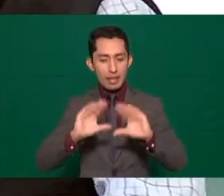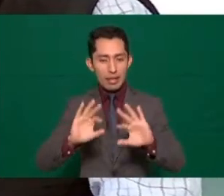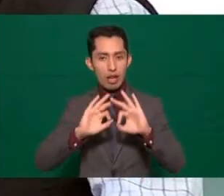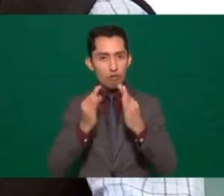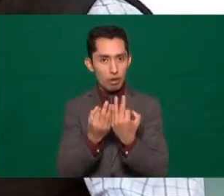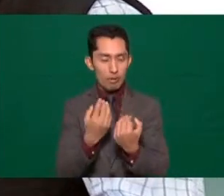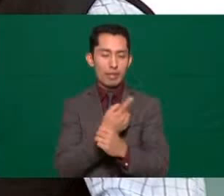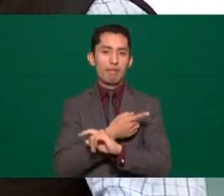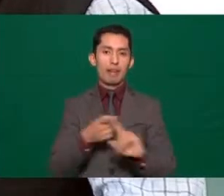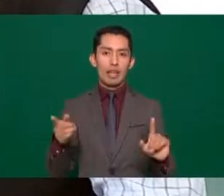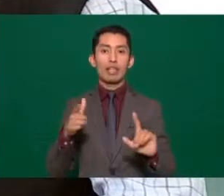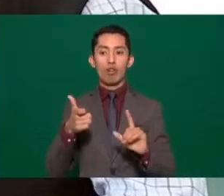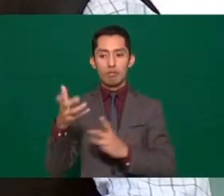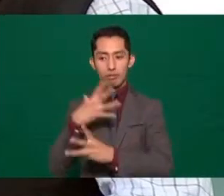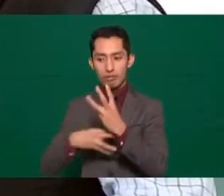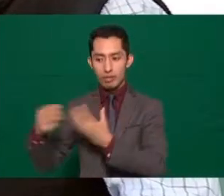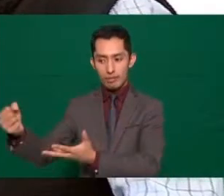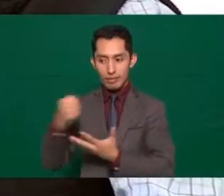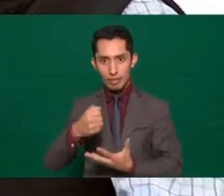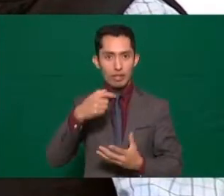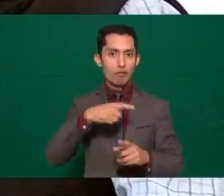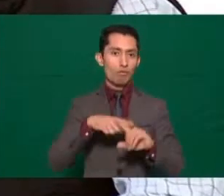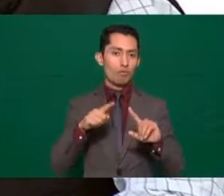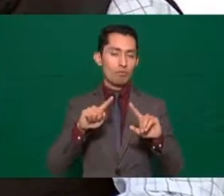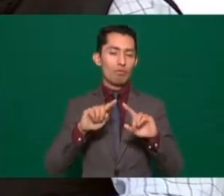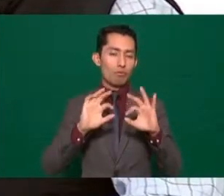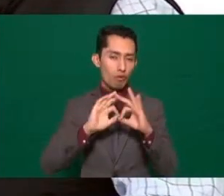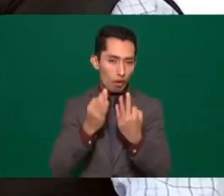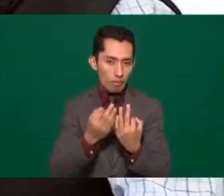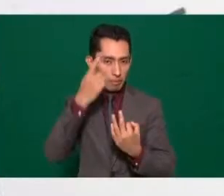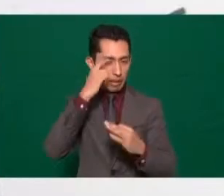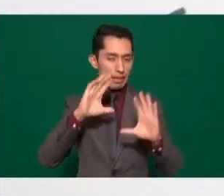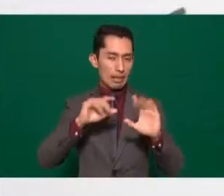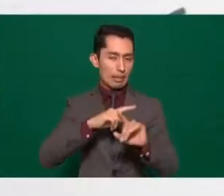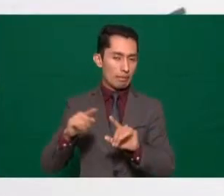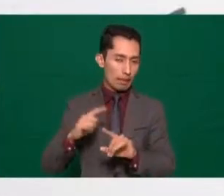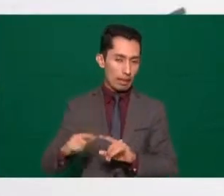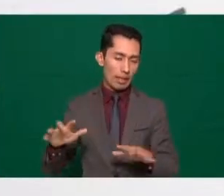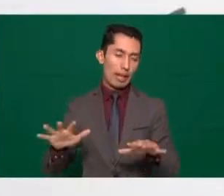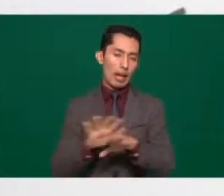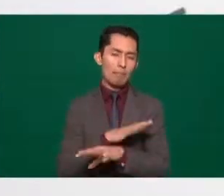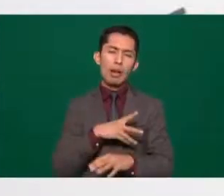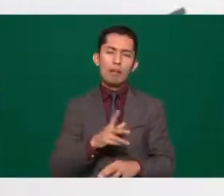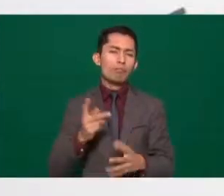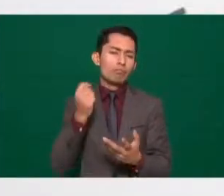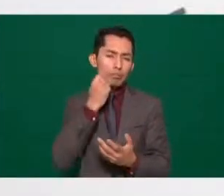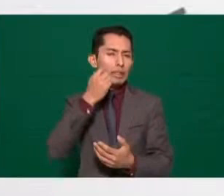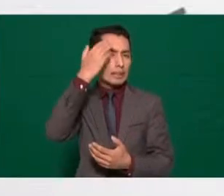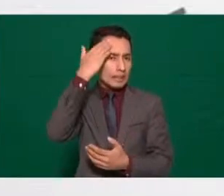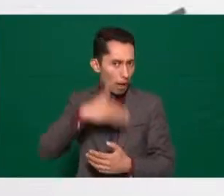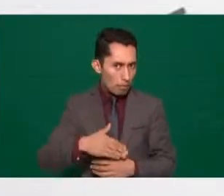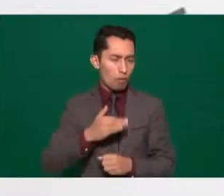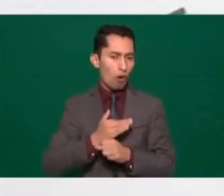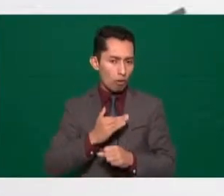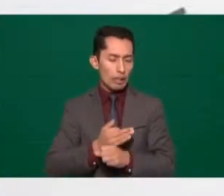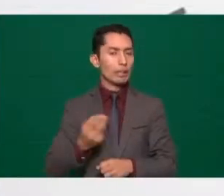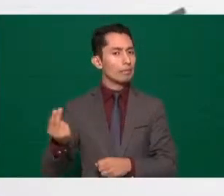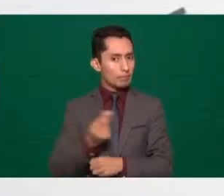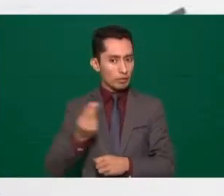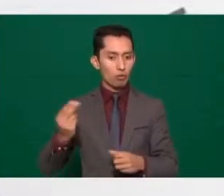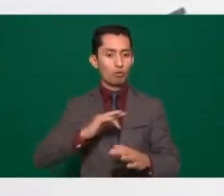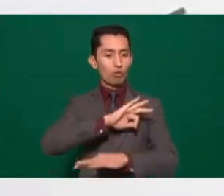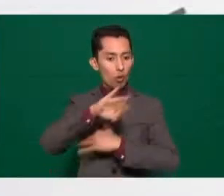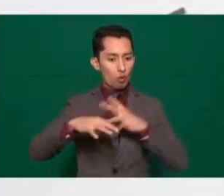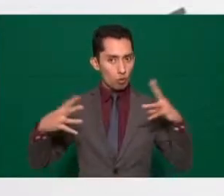recursos públicos dirigidos a mejorar la infraestructura educativa, sino porque hoy más que nunca debemos involucrarnos